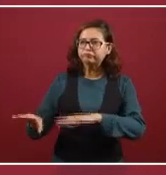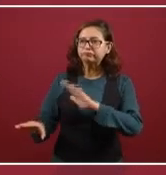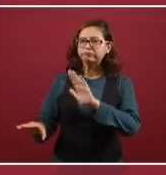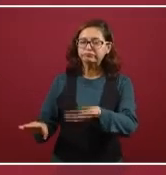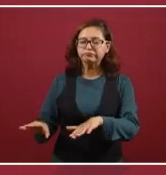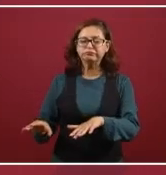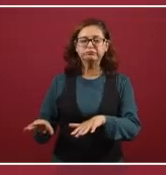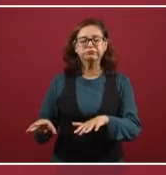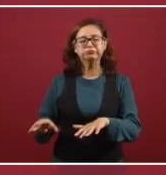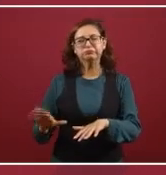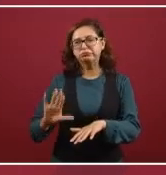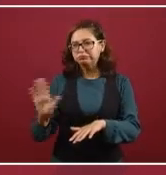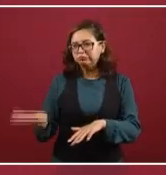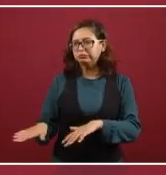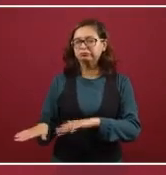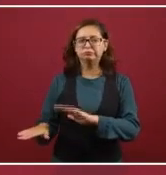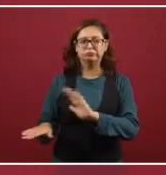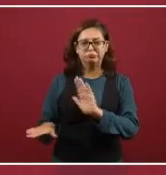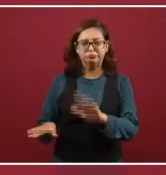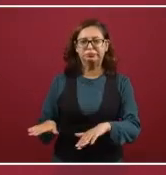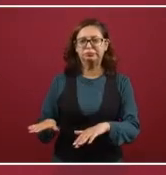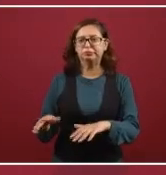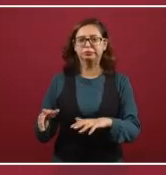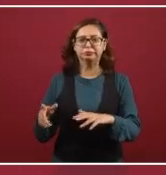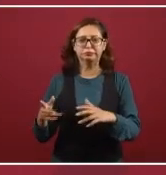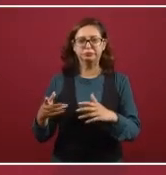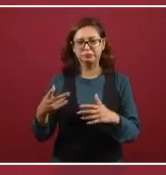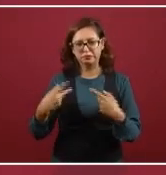el fallecimiento de mexicanos